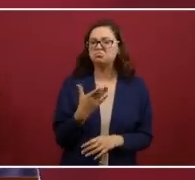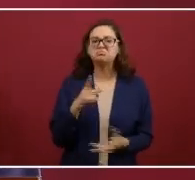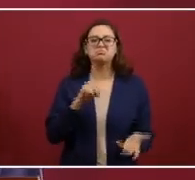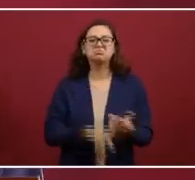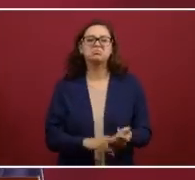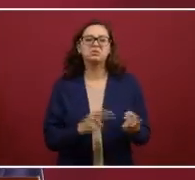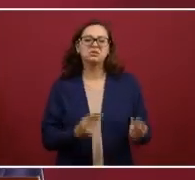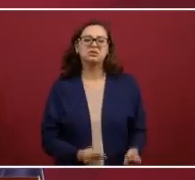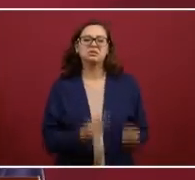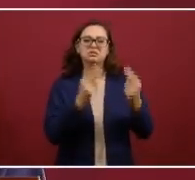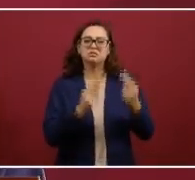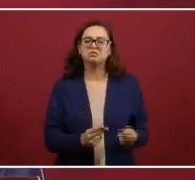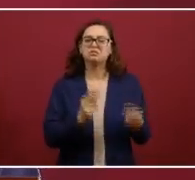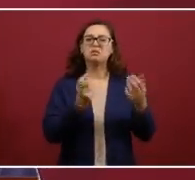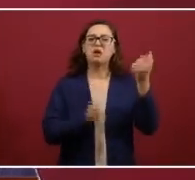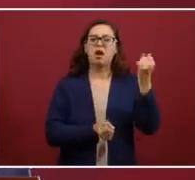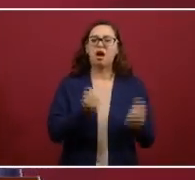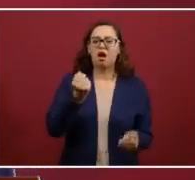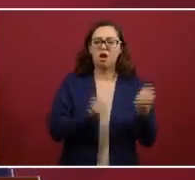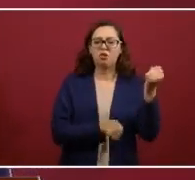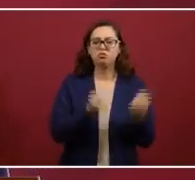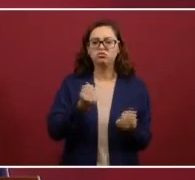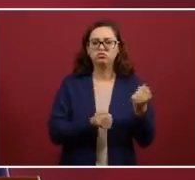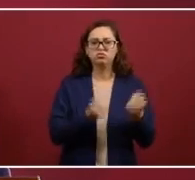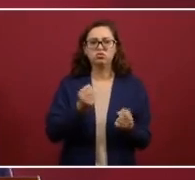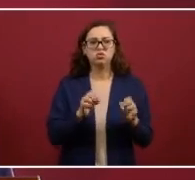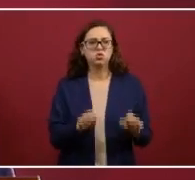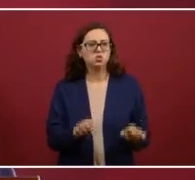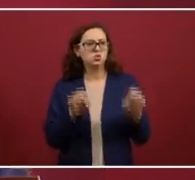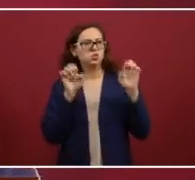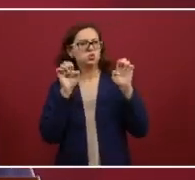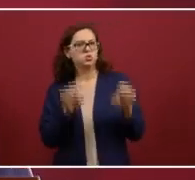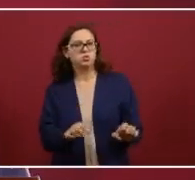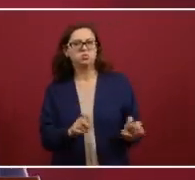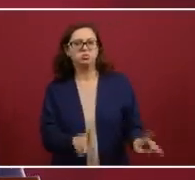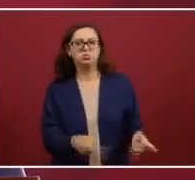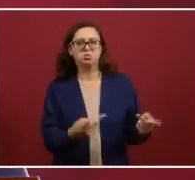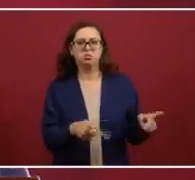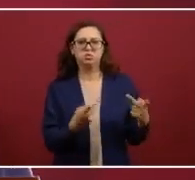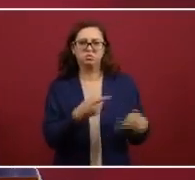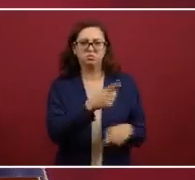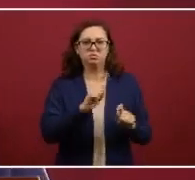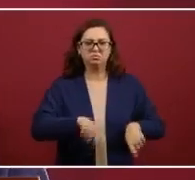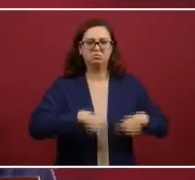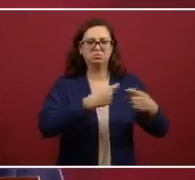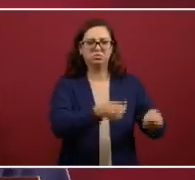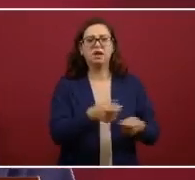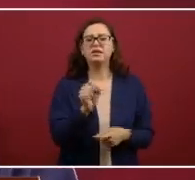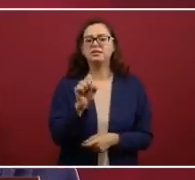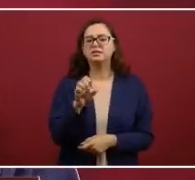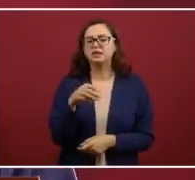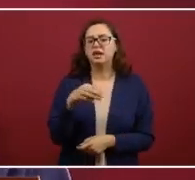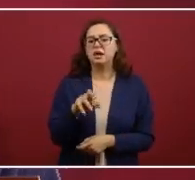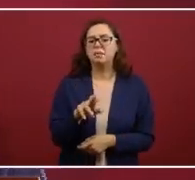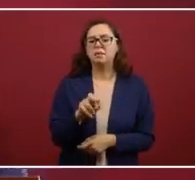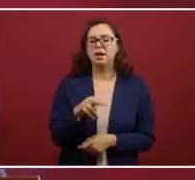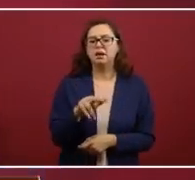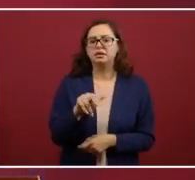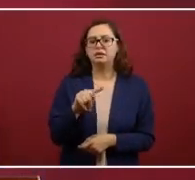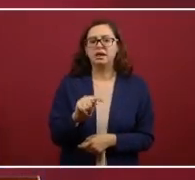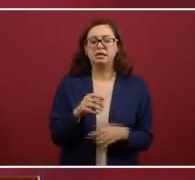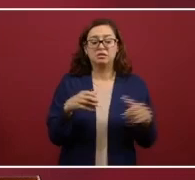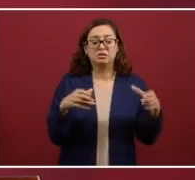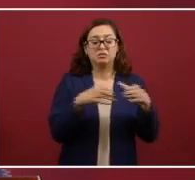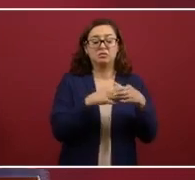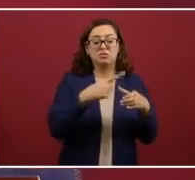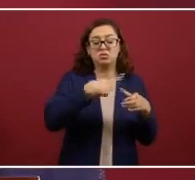del sector automotriz y por un vendedor de autos de lujo. La Semarnat fue tomado por esa